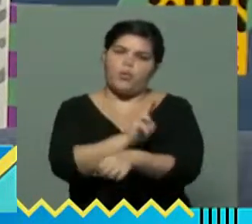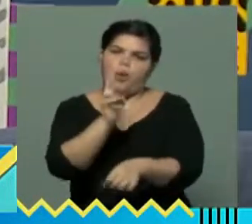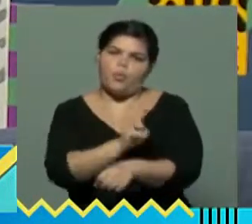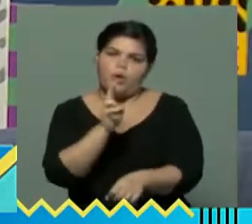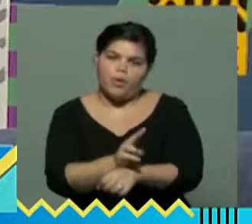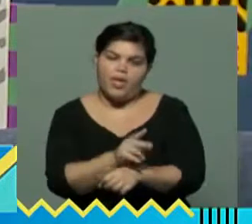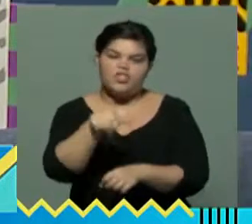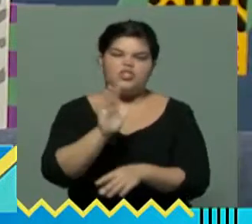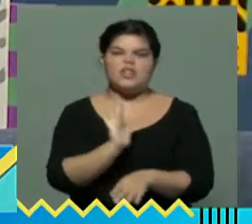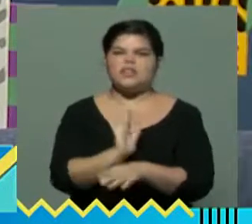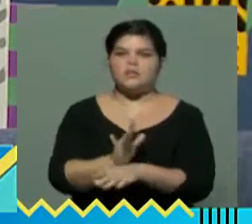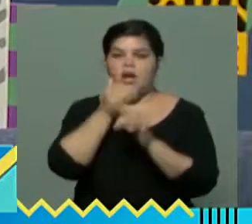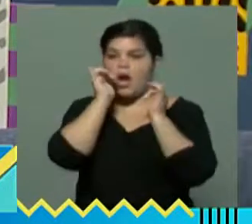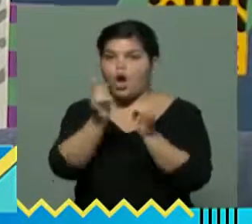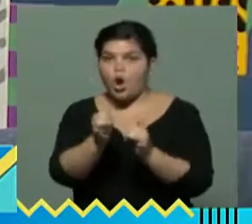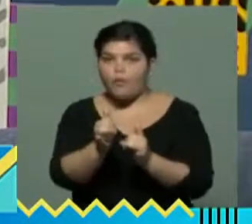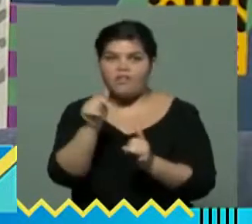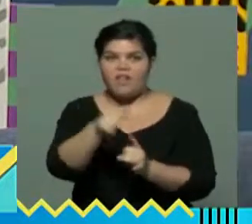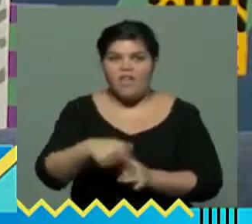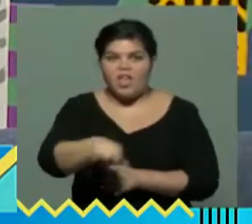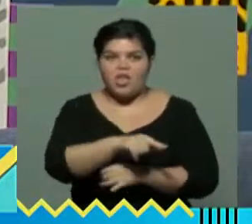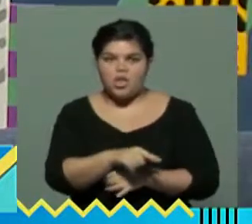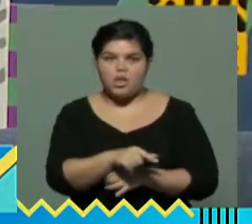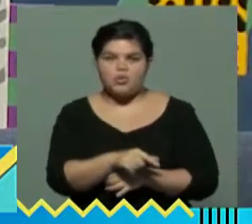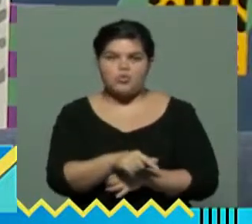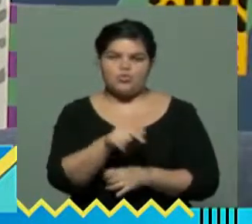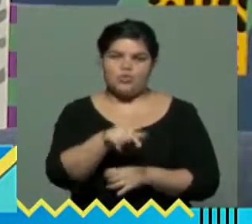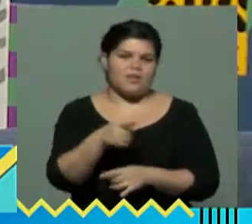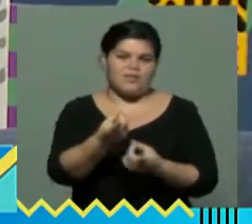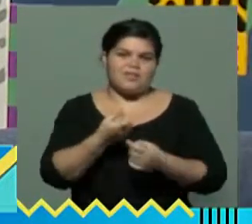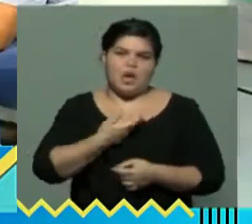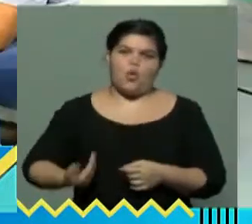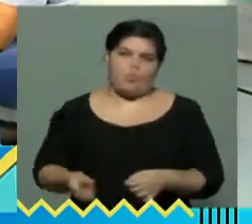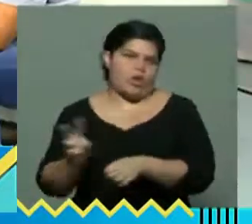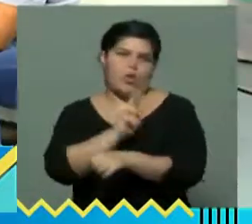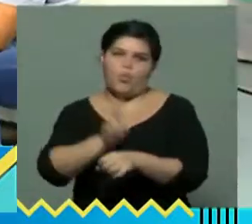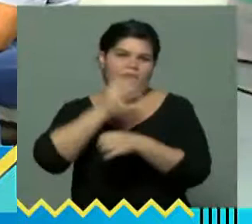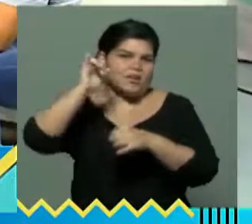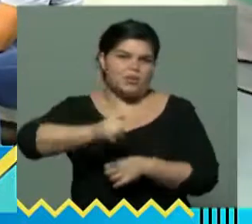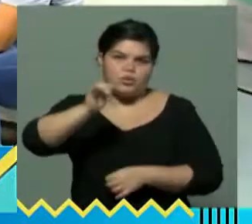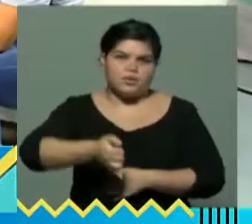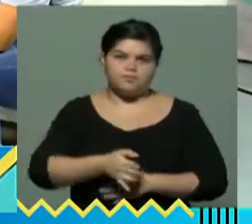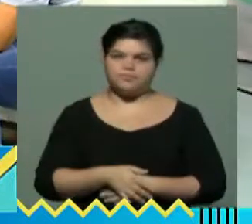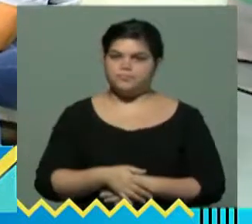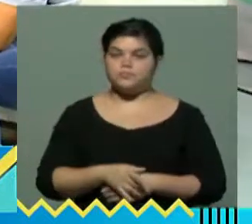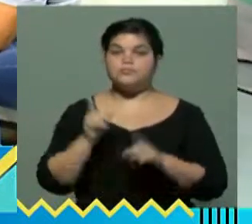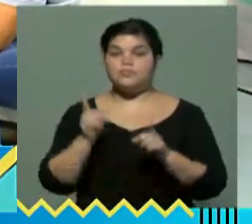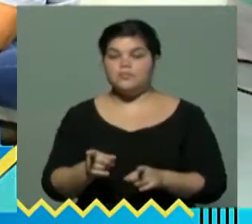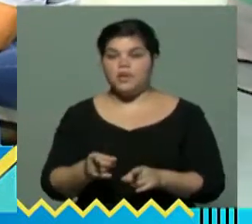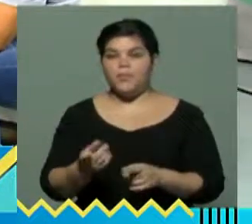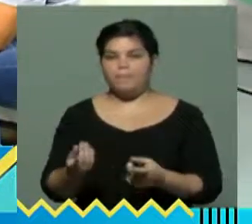son una porción de la sociedad más débil que tiene que proteger el Estado. A ver, para complementarlo del rol del